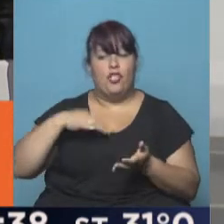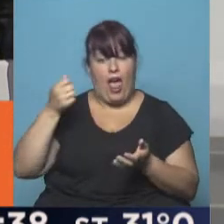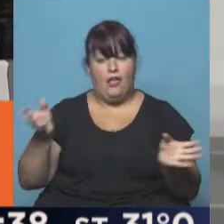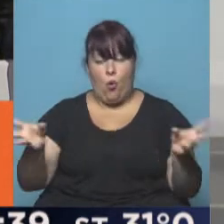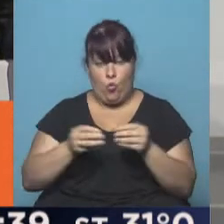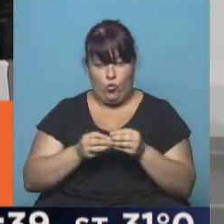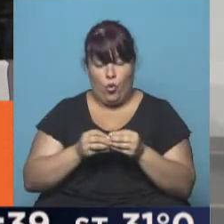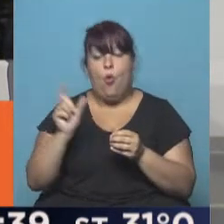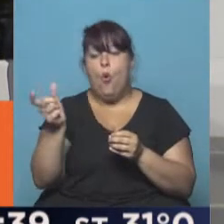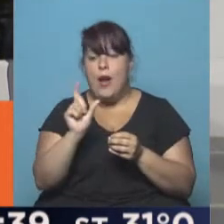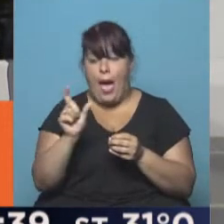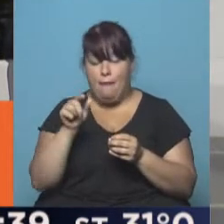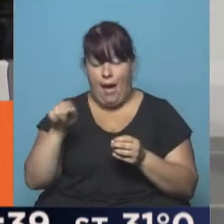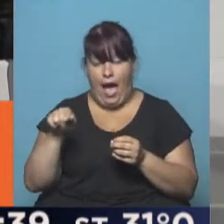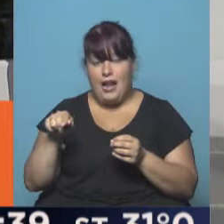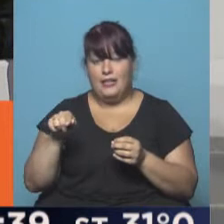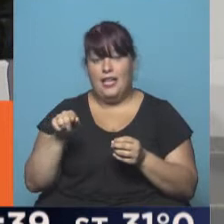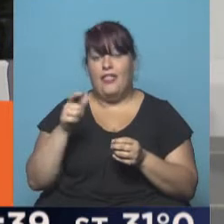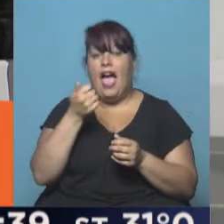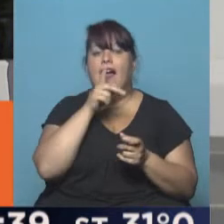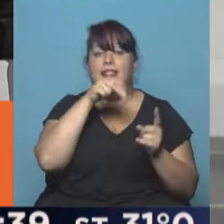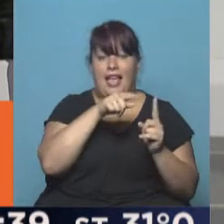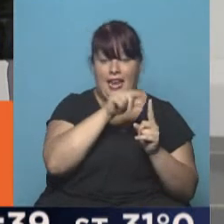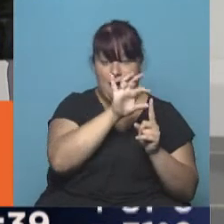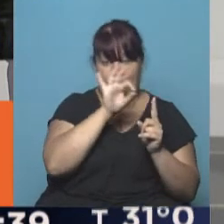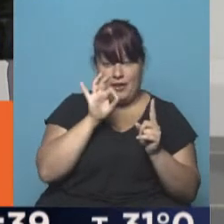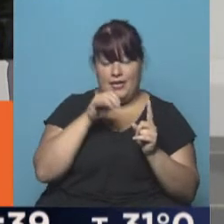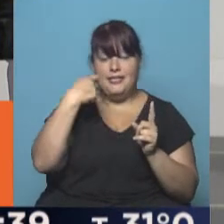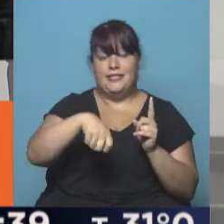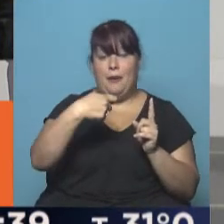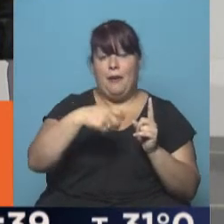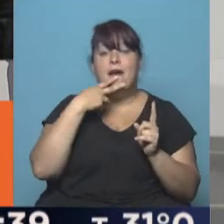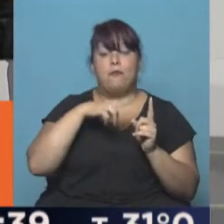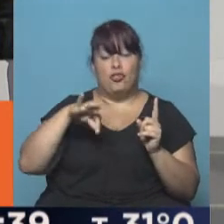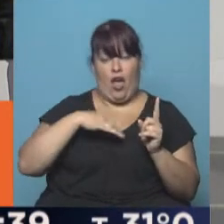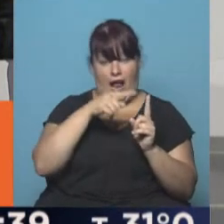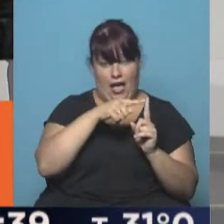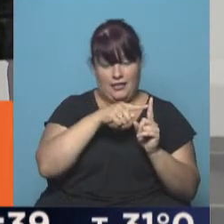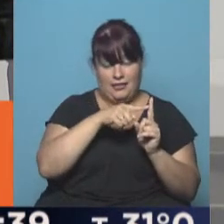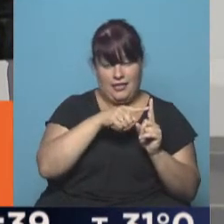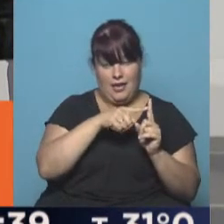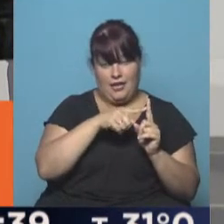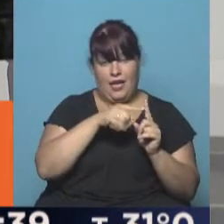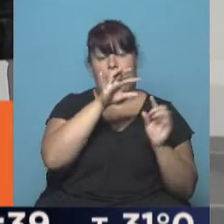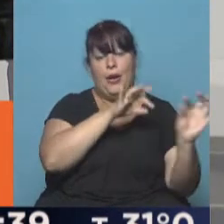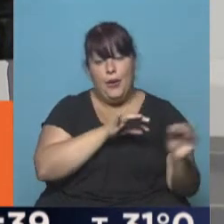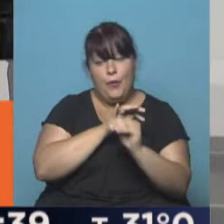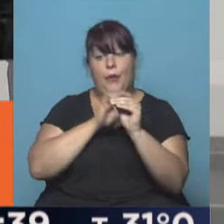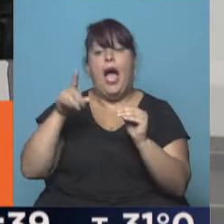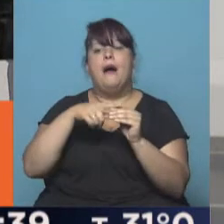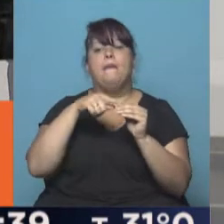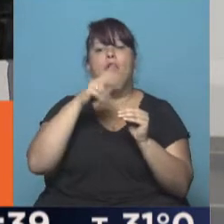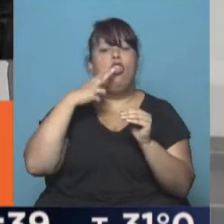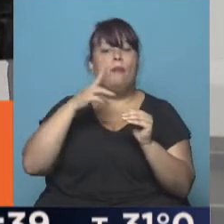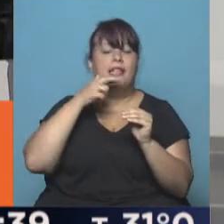Bueno, una parte de estos ATN que se financian con el impuesto a las ganancias van a ser destinados